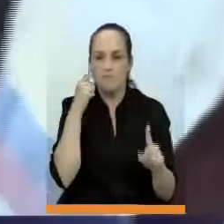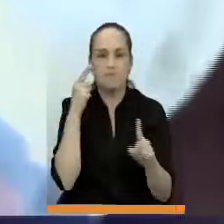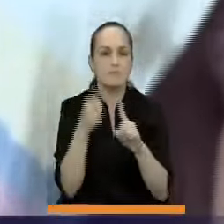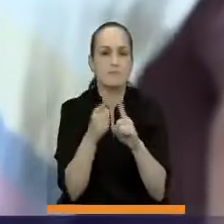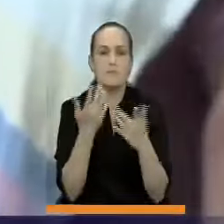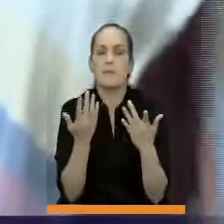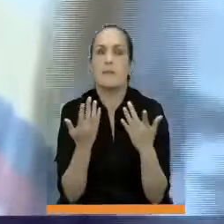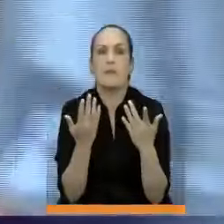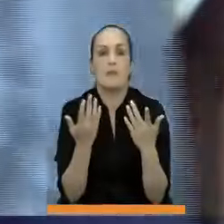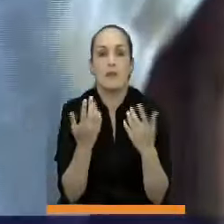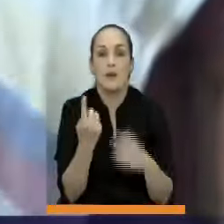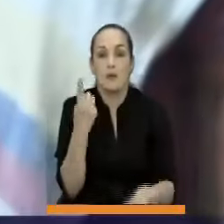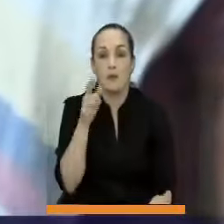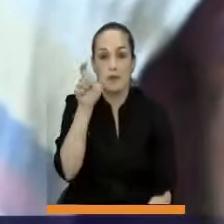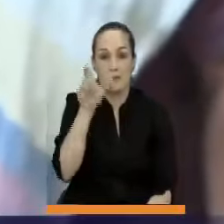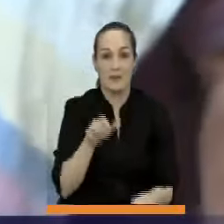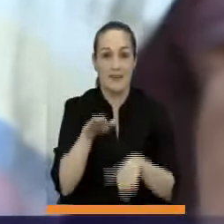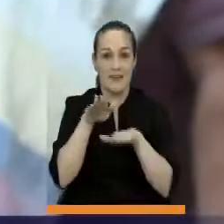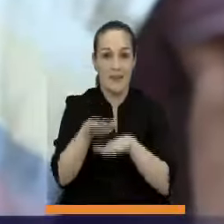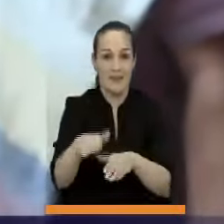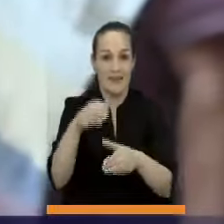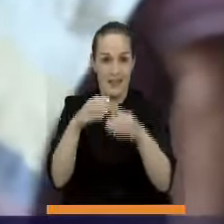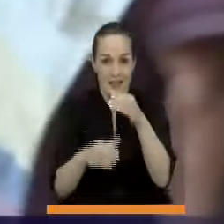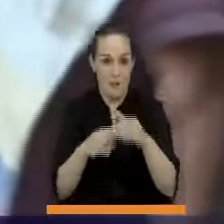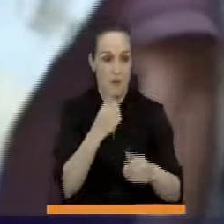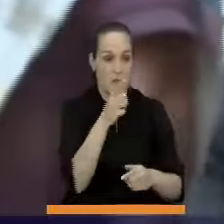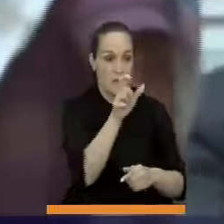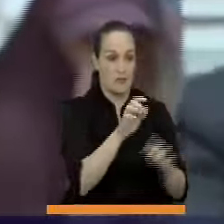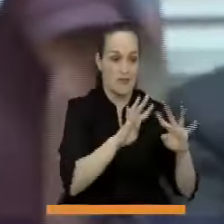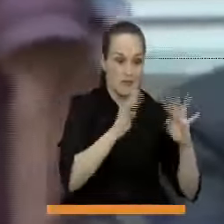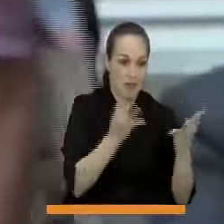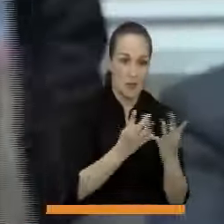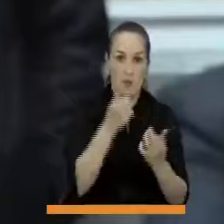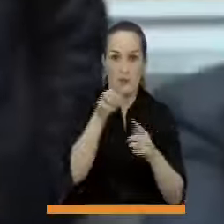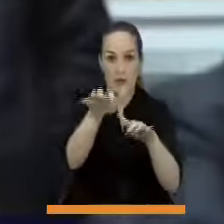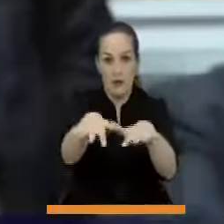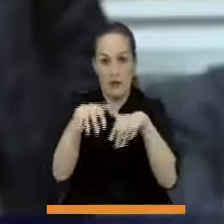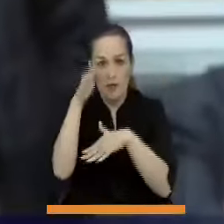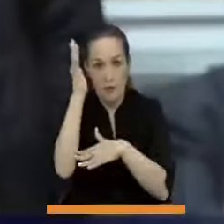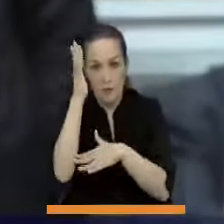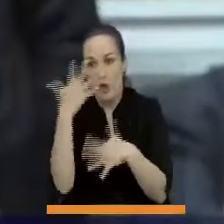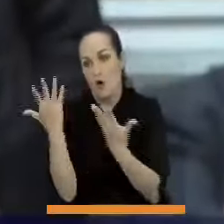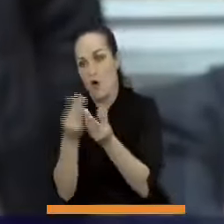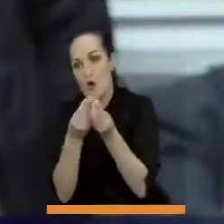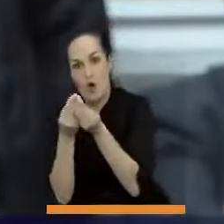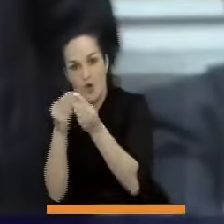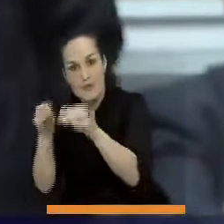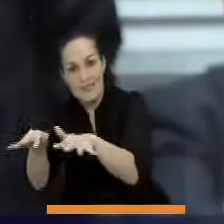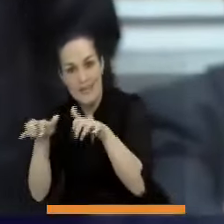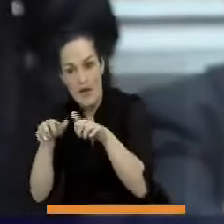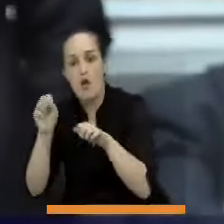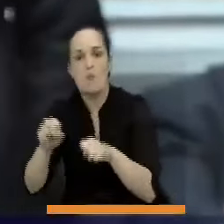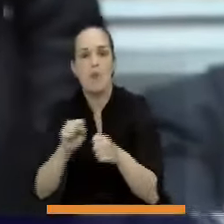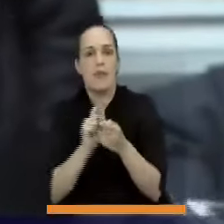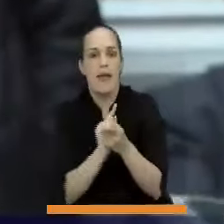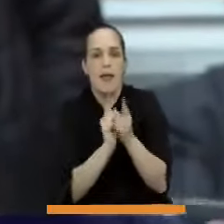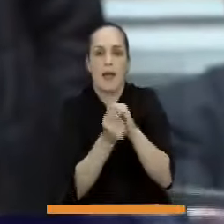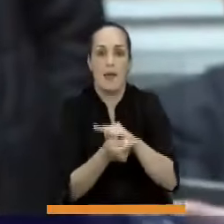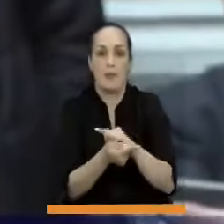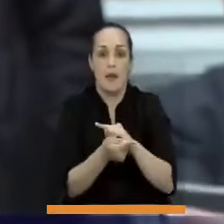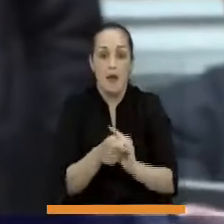un representante a la Cámara, un senador, un diputado, un concejal puede cambiar de partido